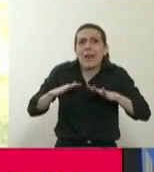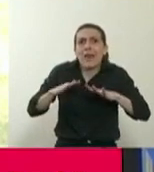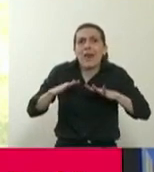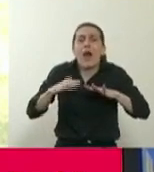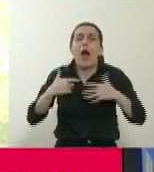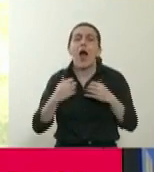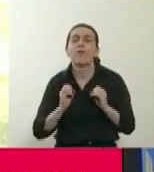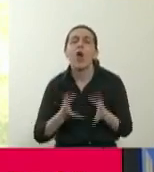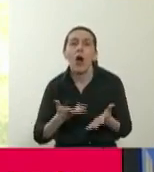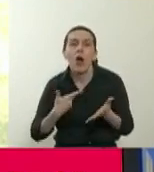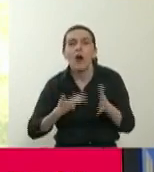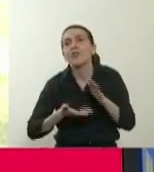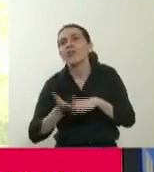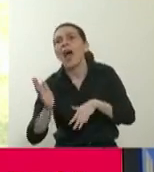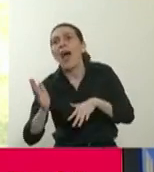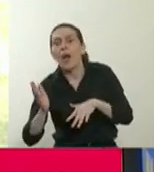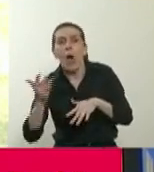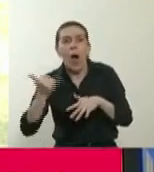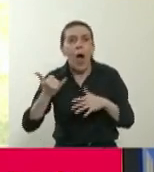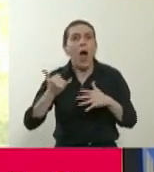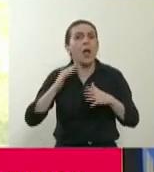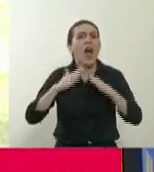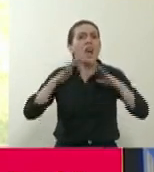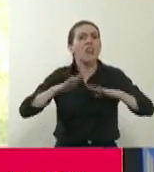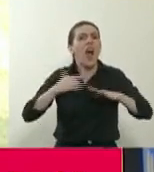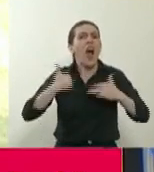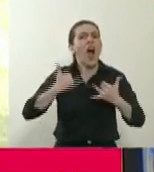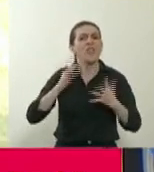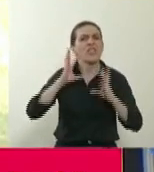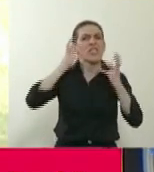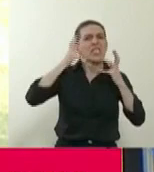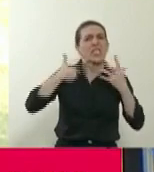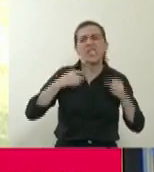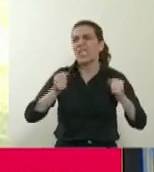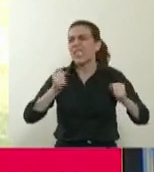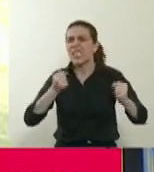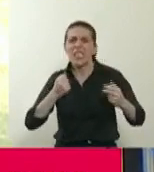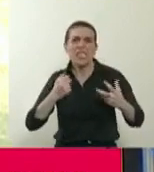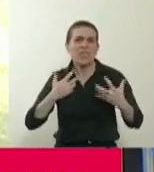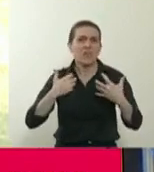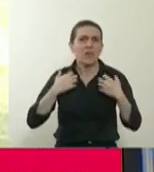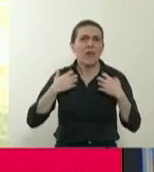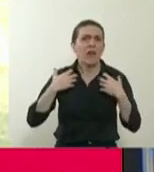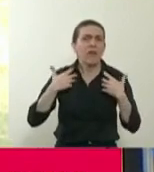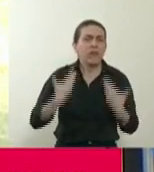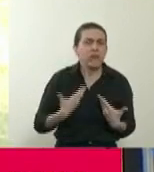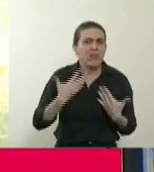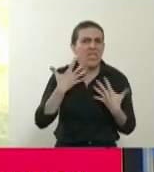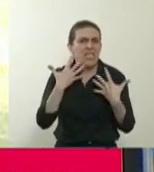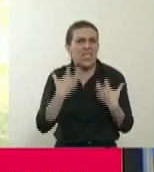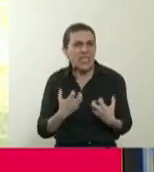eso genera estrés, genera enojo, genera desánimo. Y además,